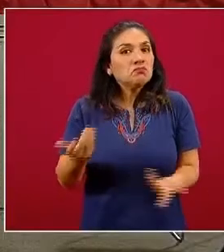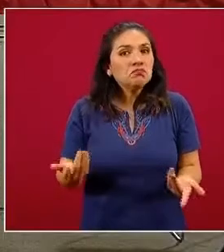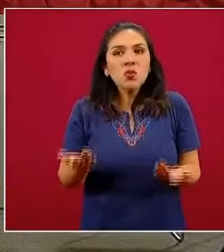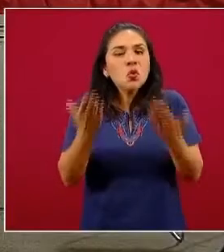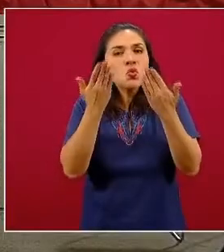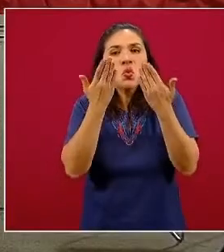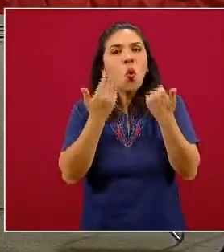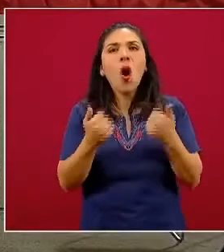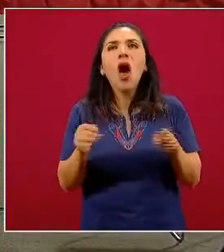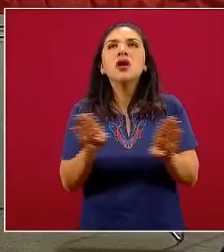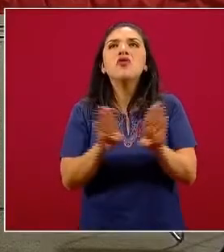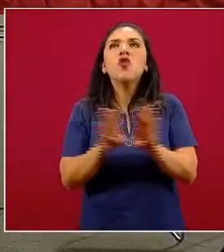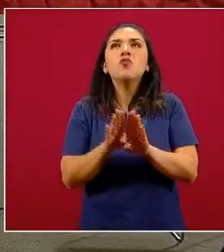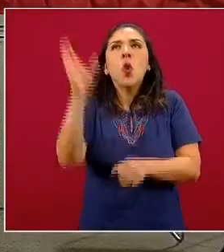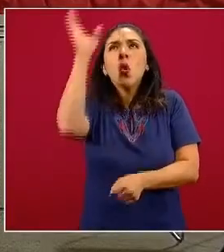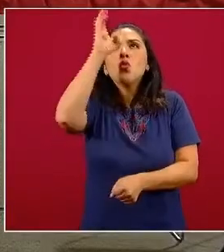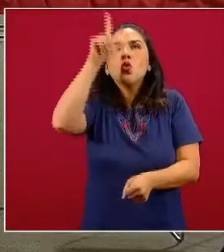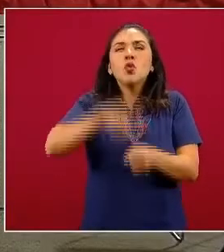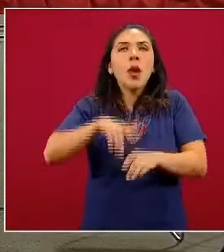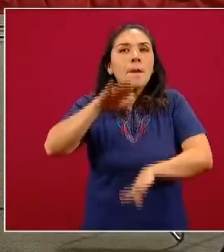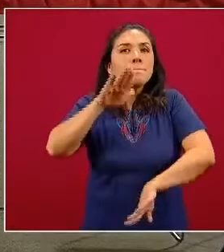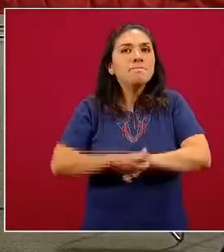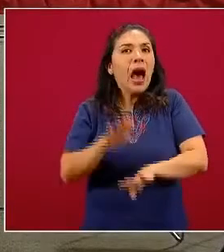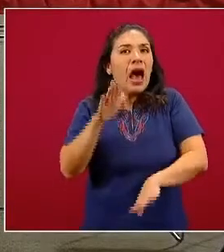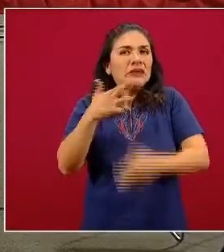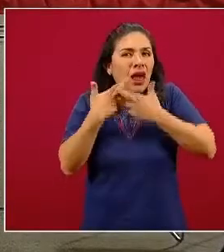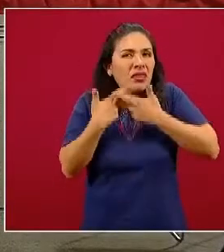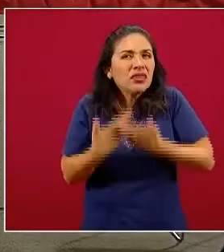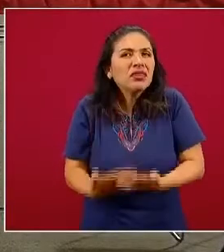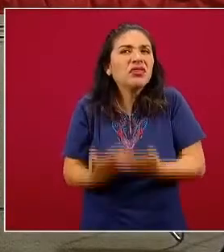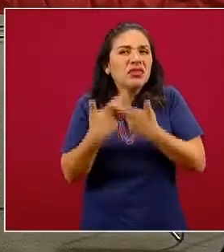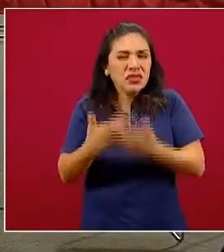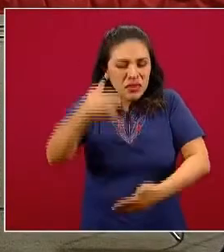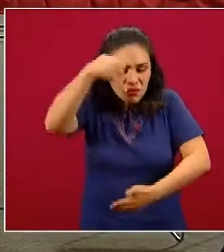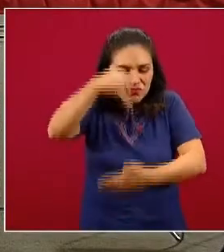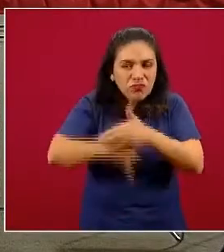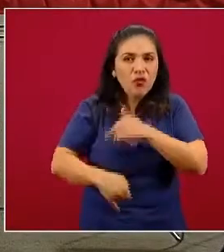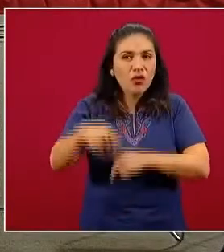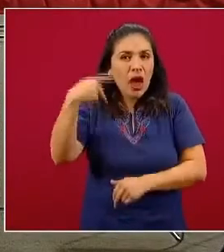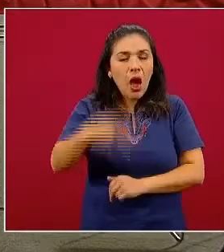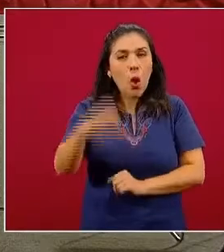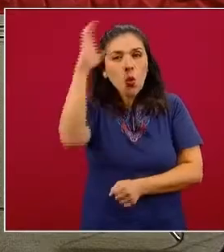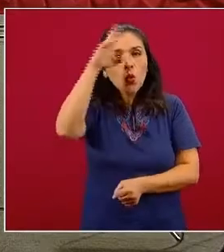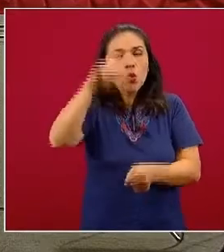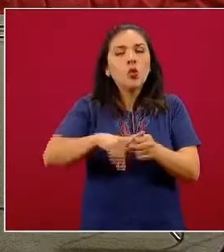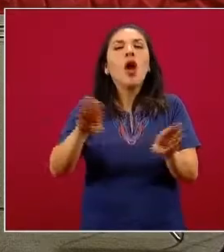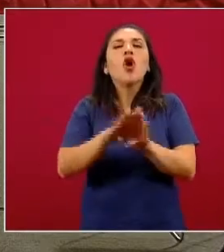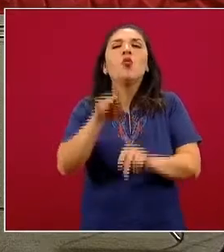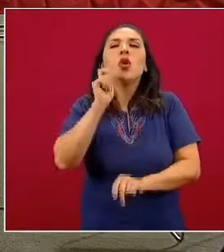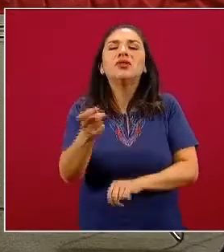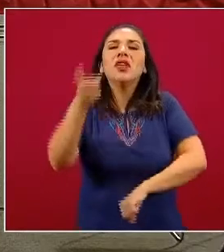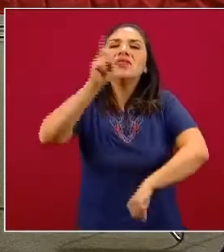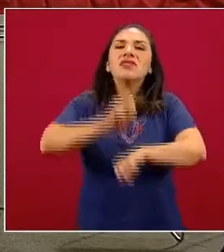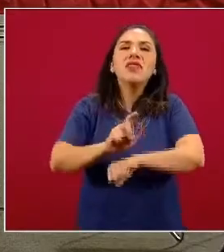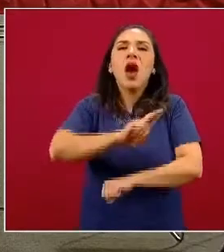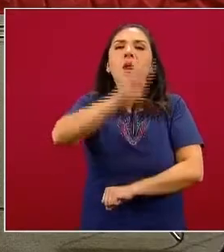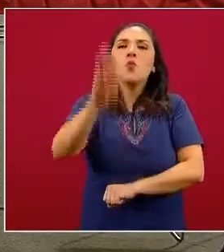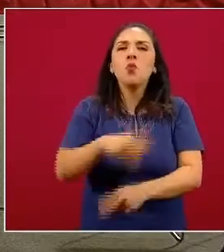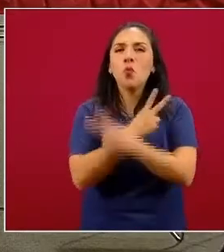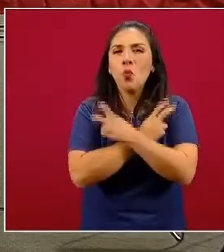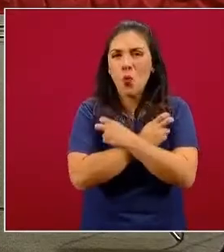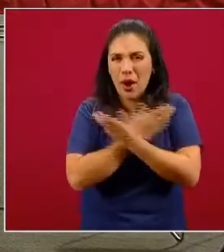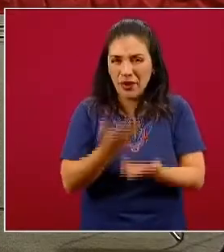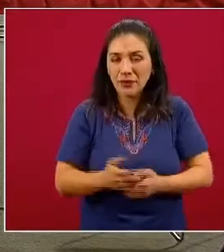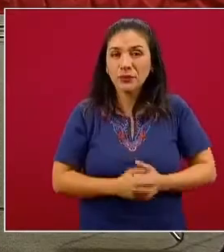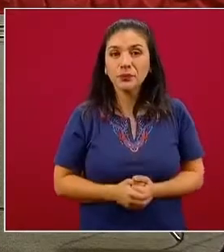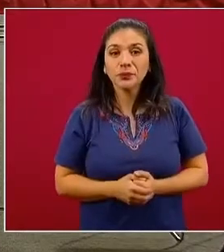existe una manifestación cultural tan vasta y profunda en nuestras culturas como la conmemoración y la celebración del Día de